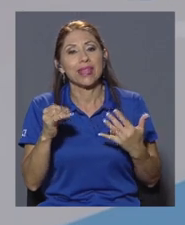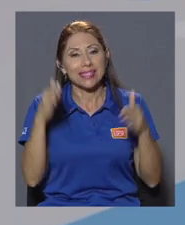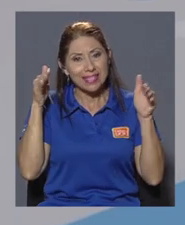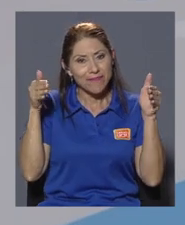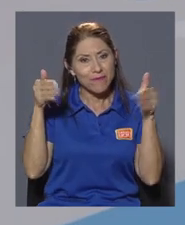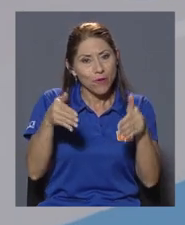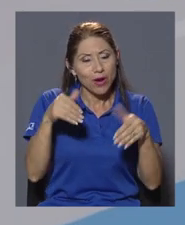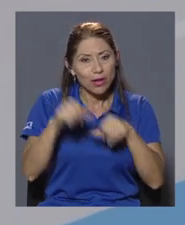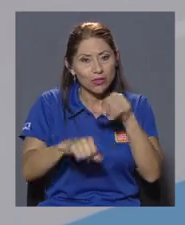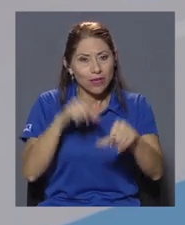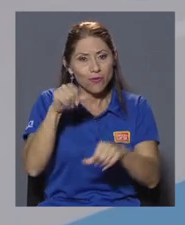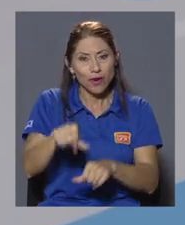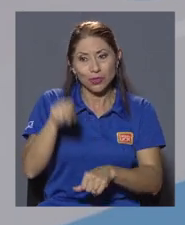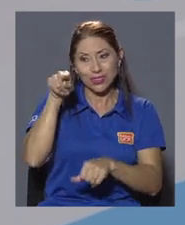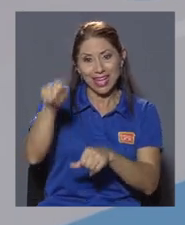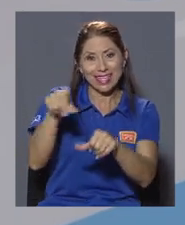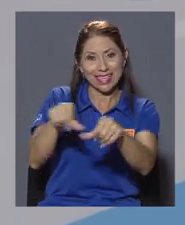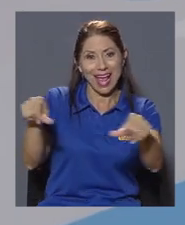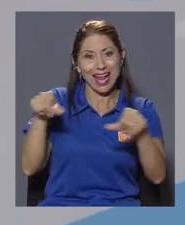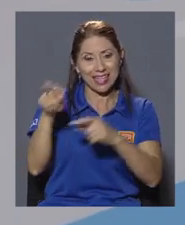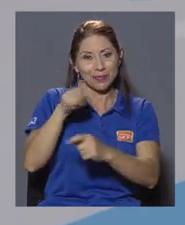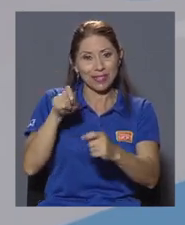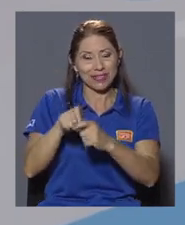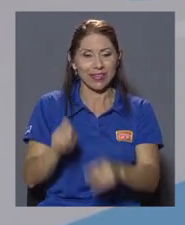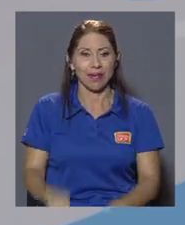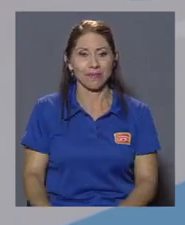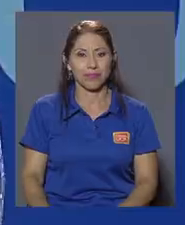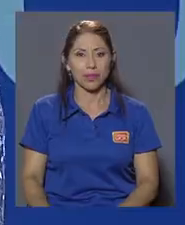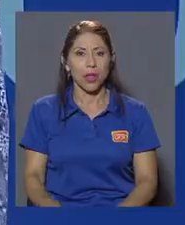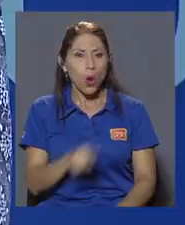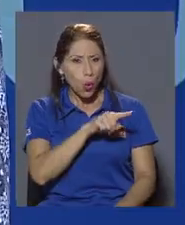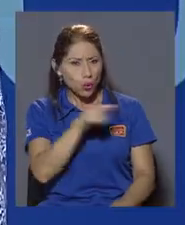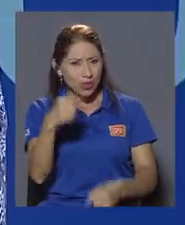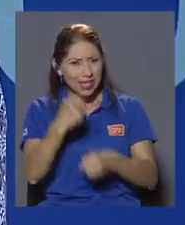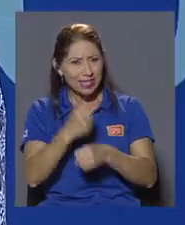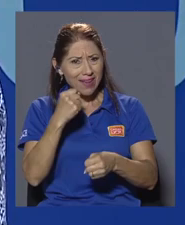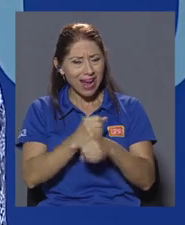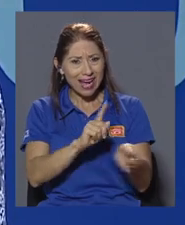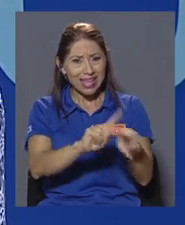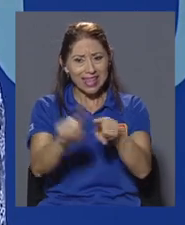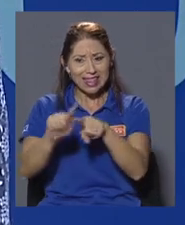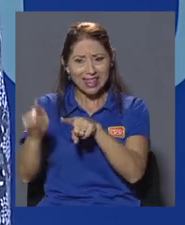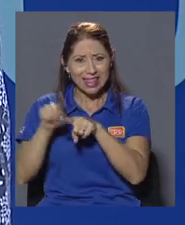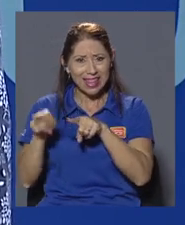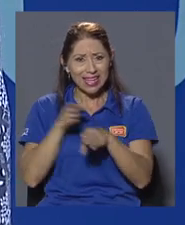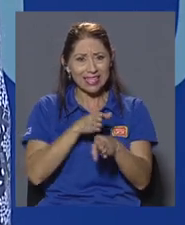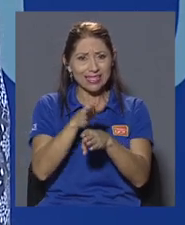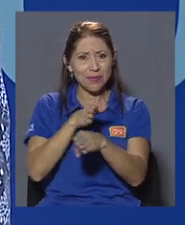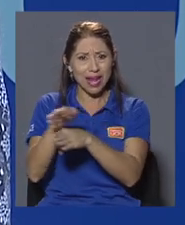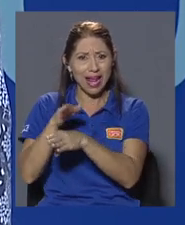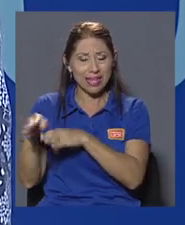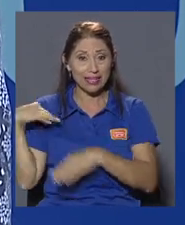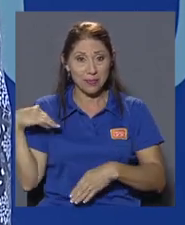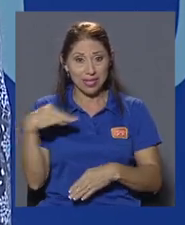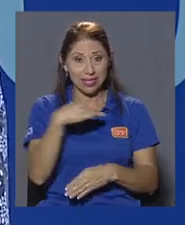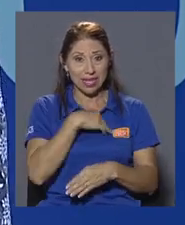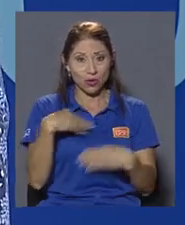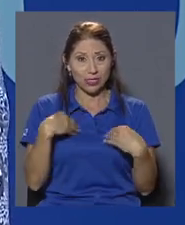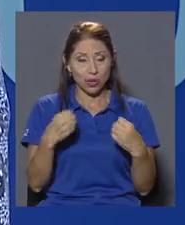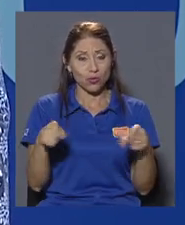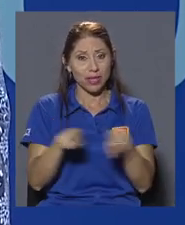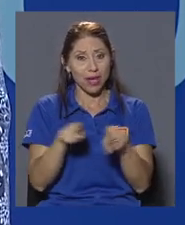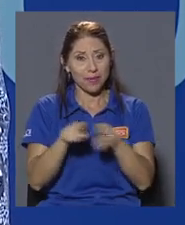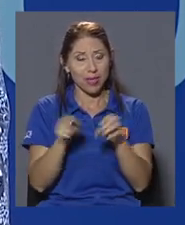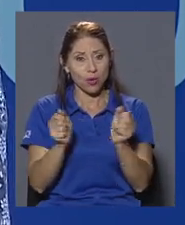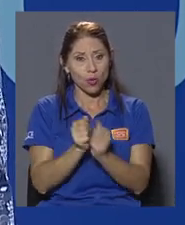enfocan los esfuerzos en esa área específica ustedes trabajan de manera interdisciplinaria el ministerio de salud también está con ustedes me